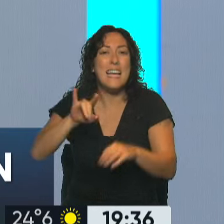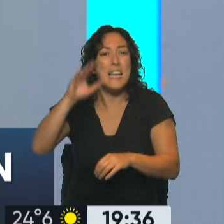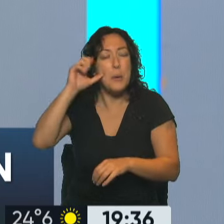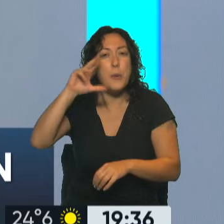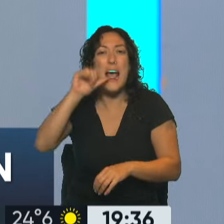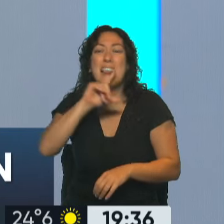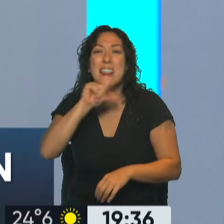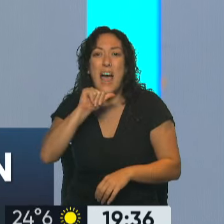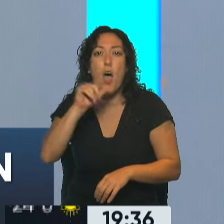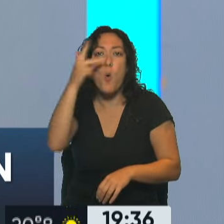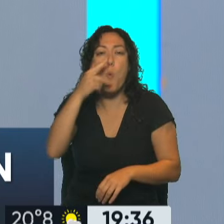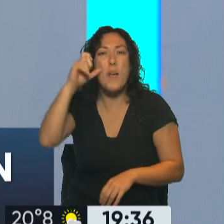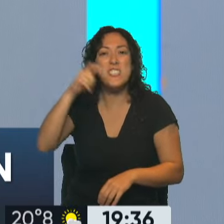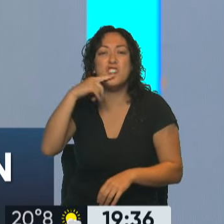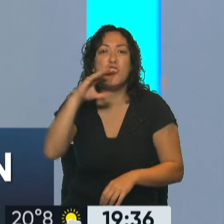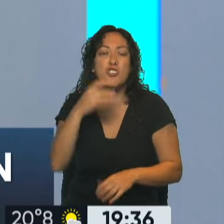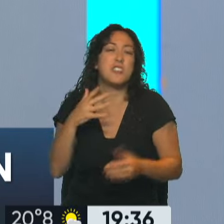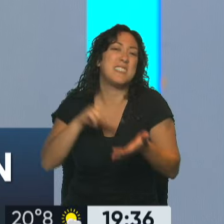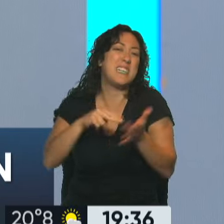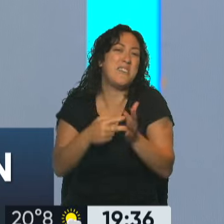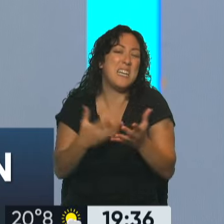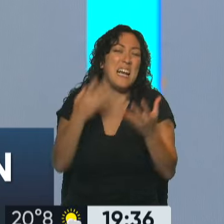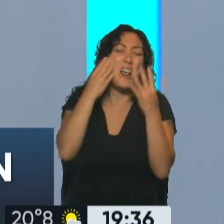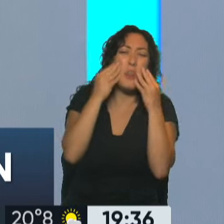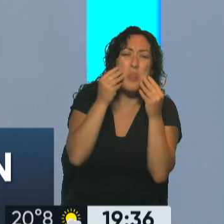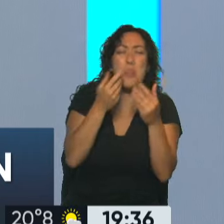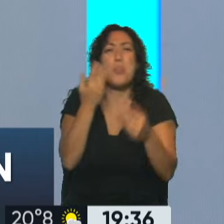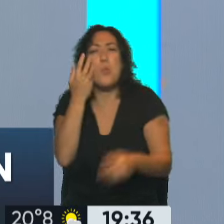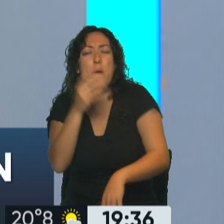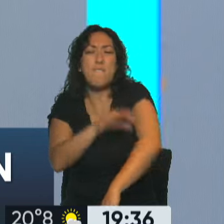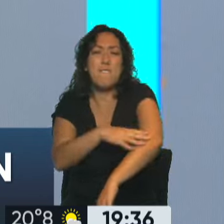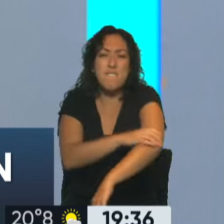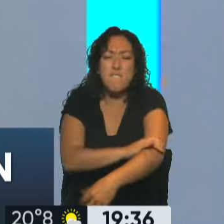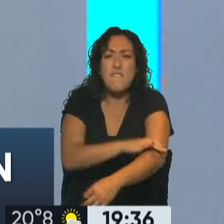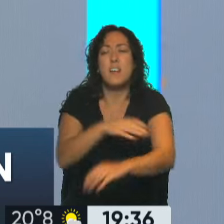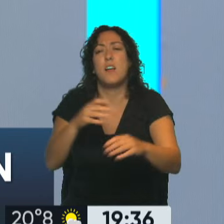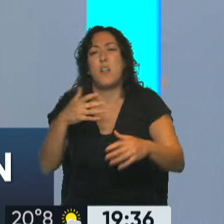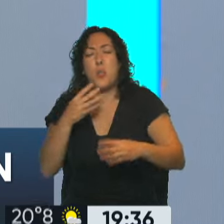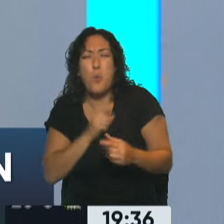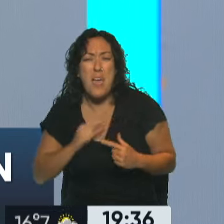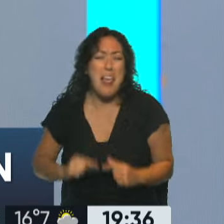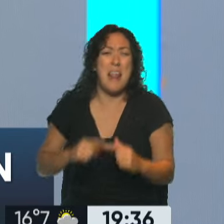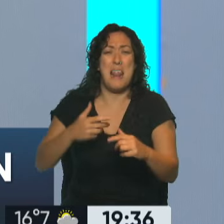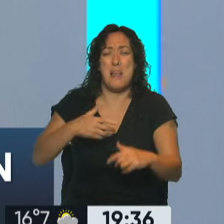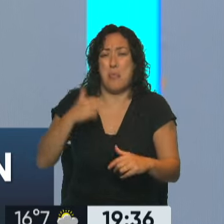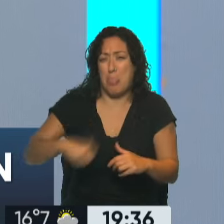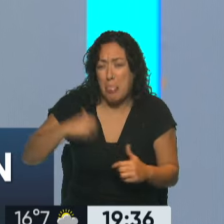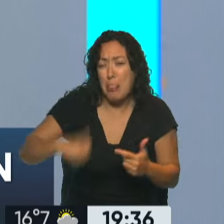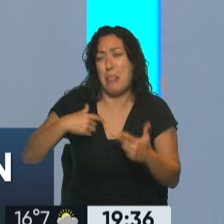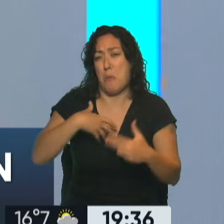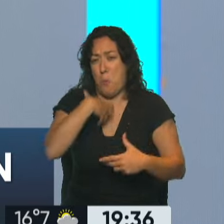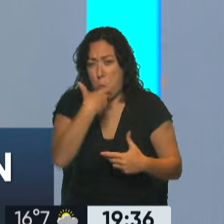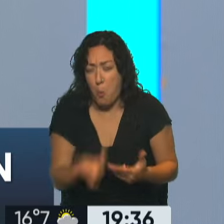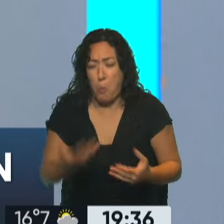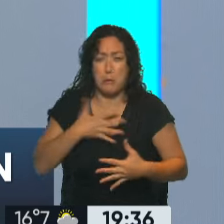porque provoca mucho dolor muscular en las articulaciones fiebre dolor retroocular náuseas vómito puede provocar diarrea o sea